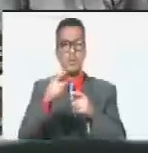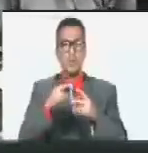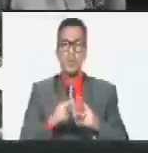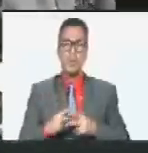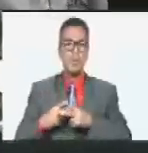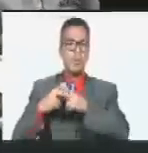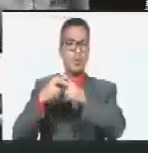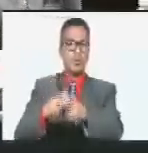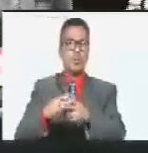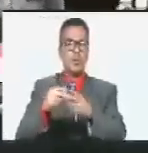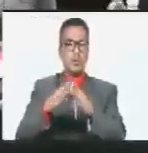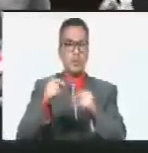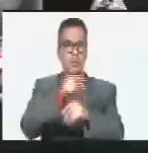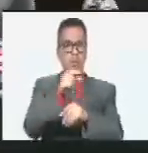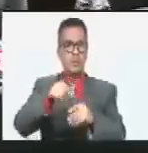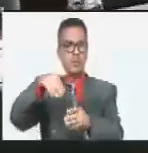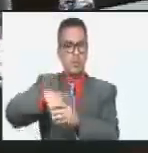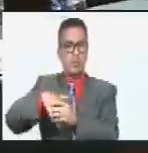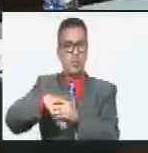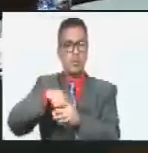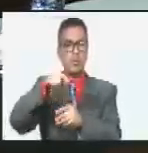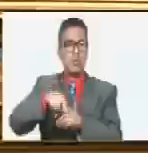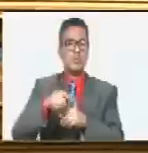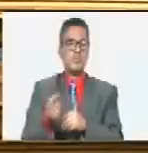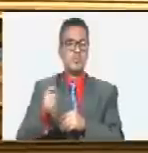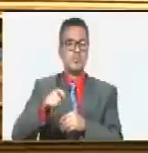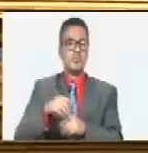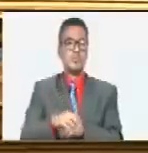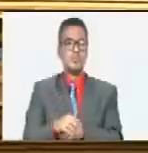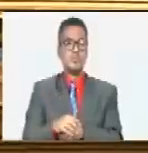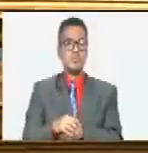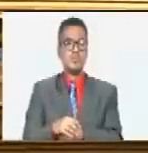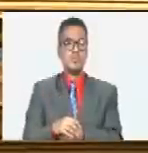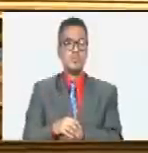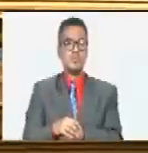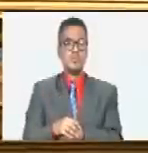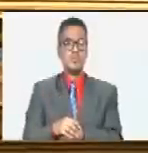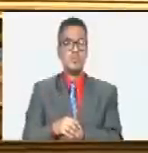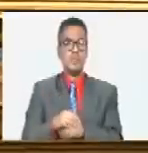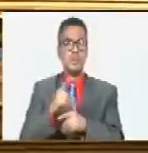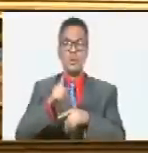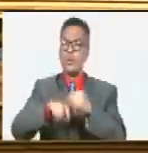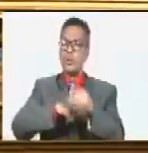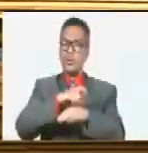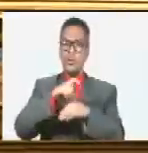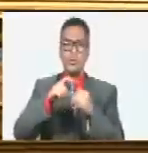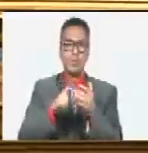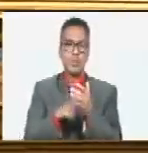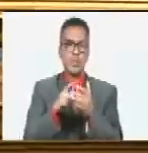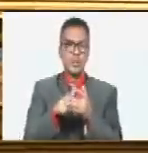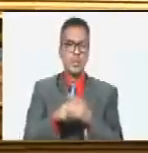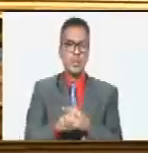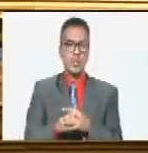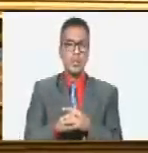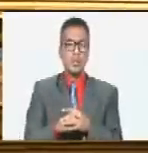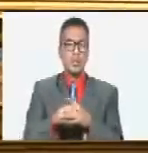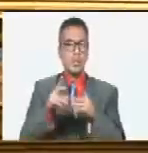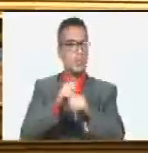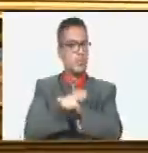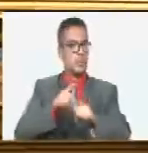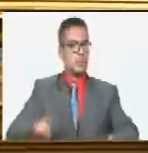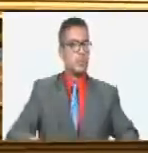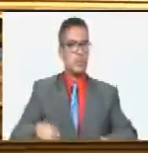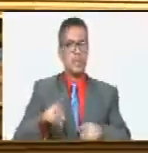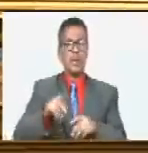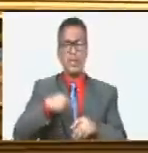elector en el sistema electoral venezolano. Absolutamente imposible. Y hay